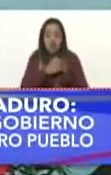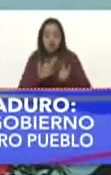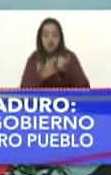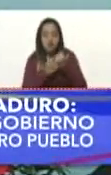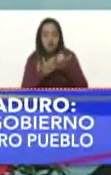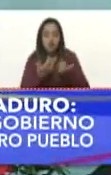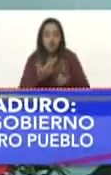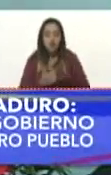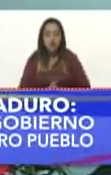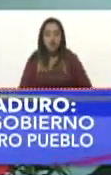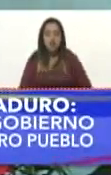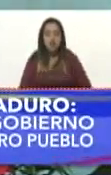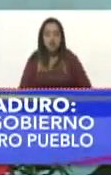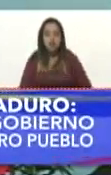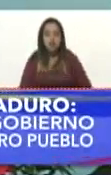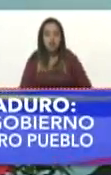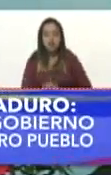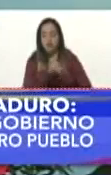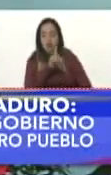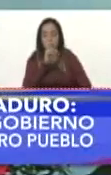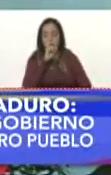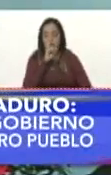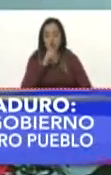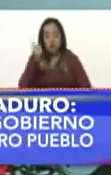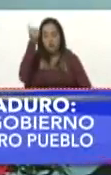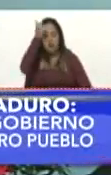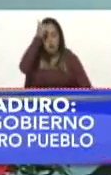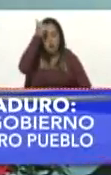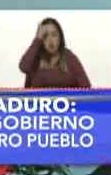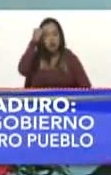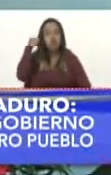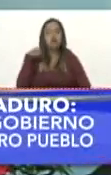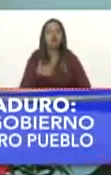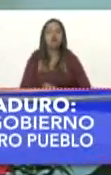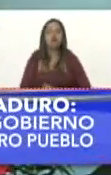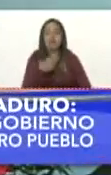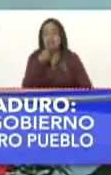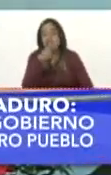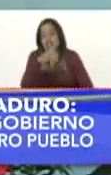No, que Maduro es un bruto, dicen ellos.